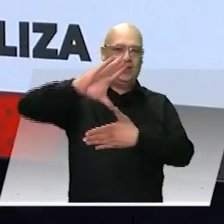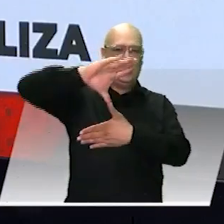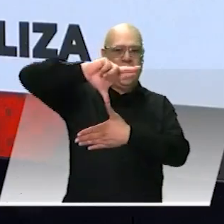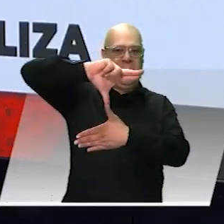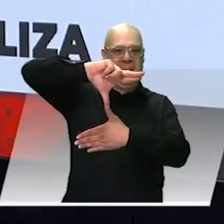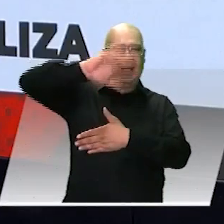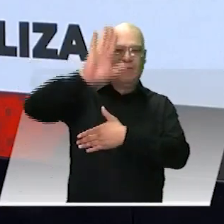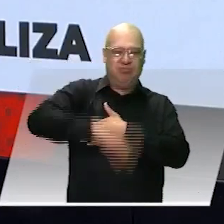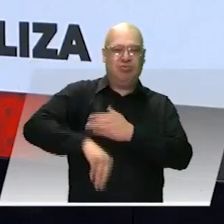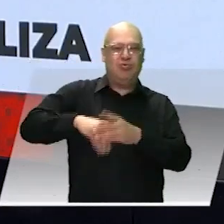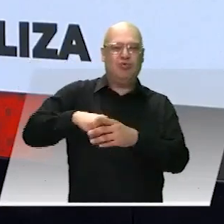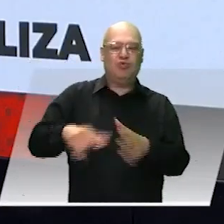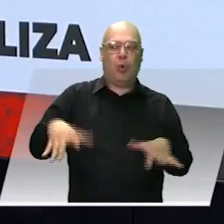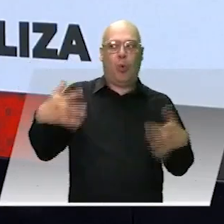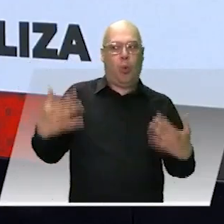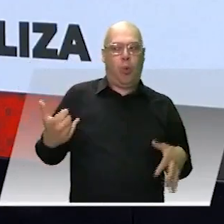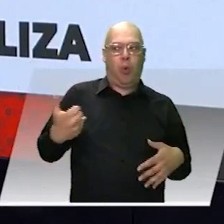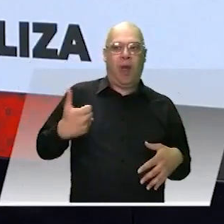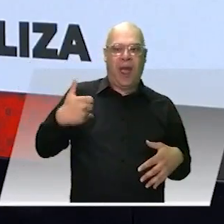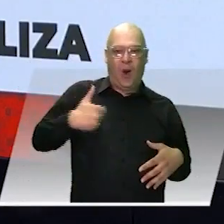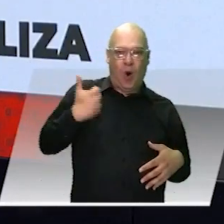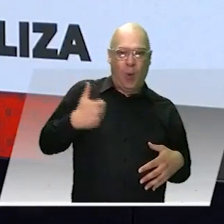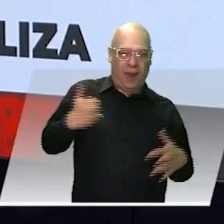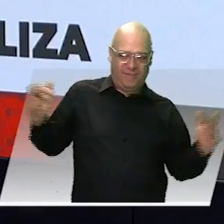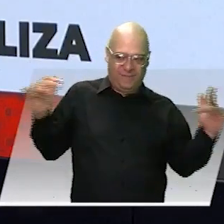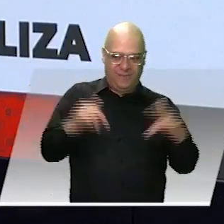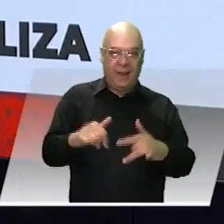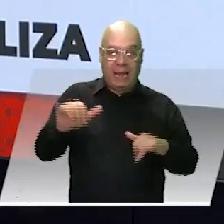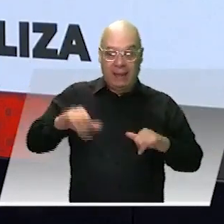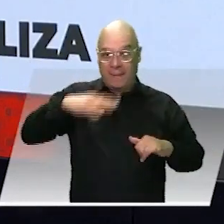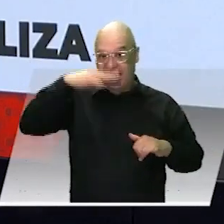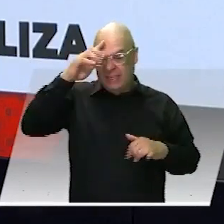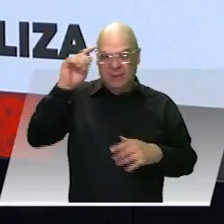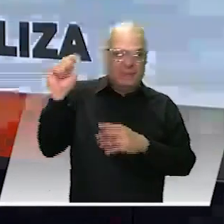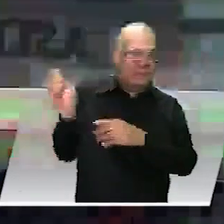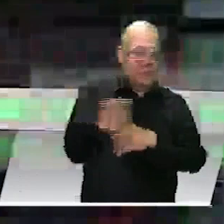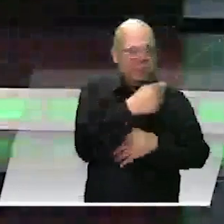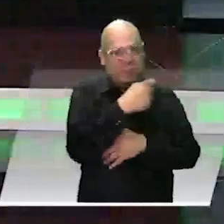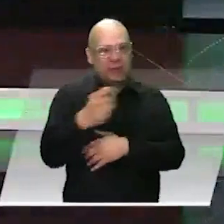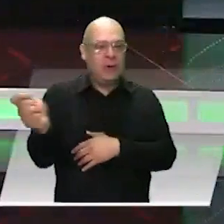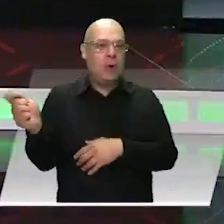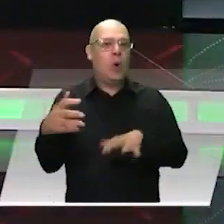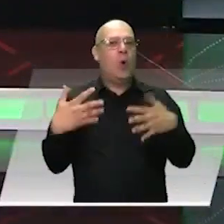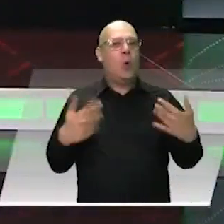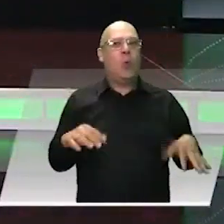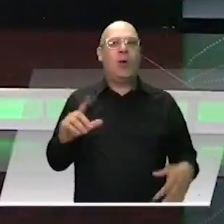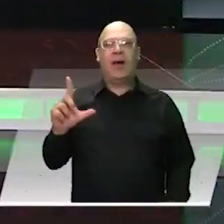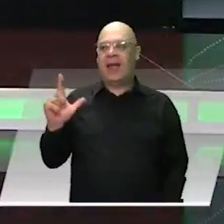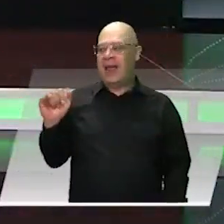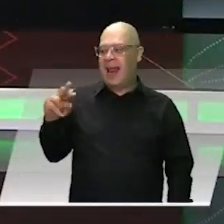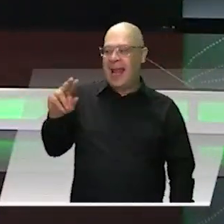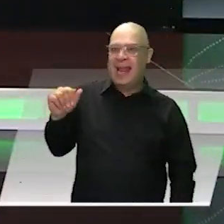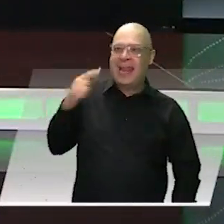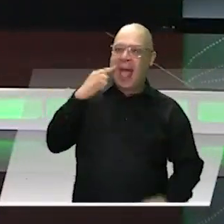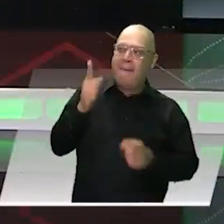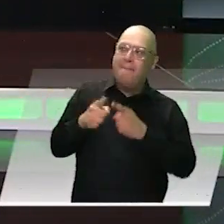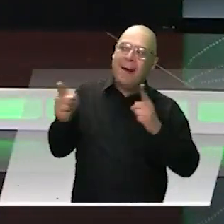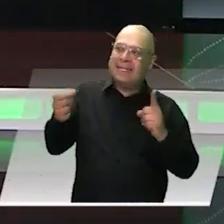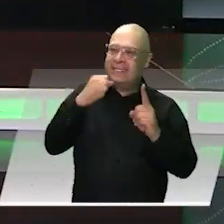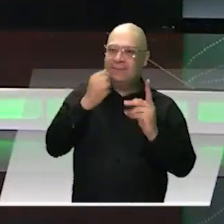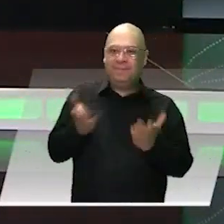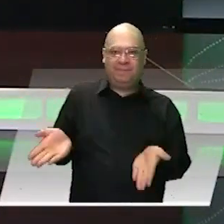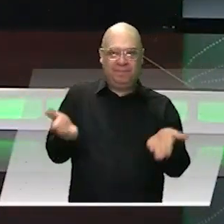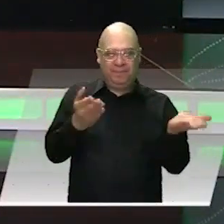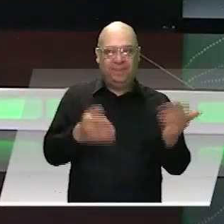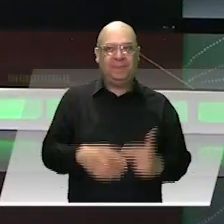han tenido protagonismo en las rondas finales, pero dejemos que nuestra periodista Lina López nos entregue más detalles. Lina, adelante, la escuchamos.